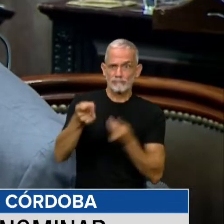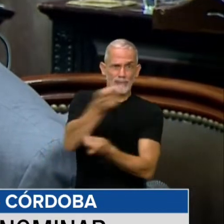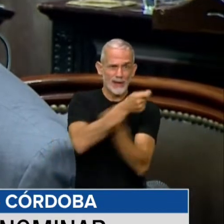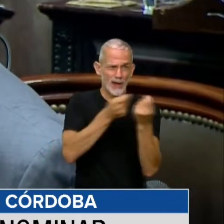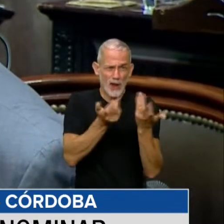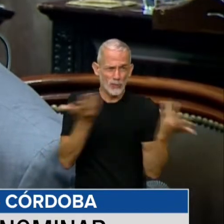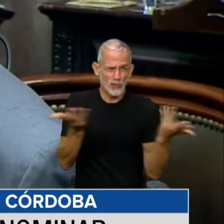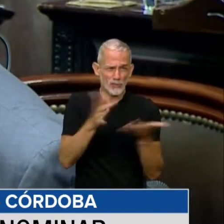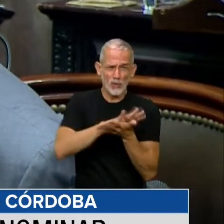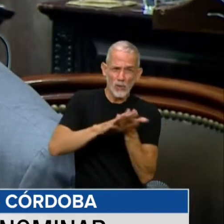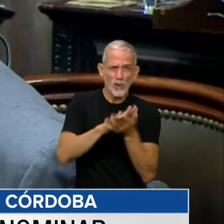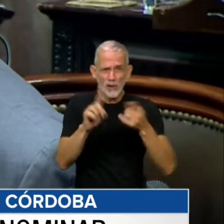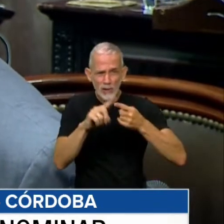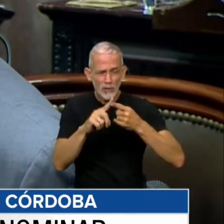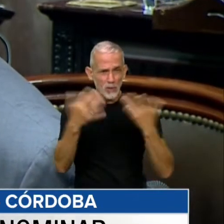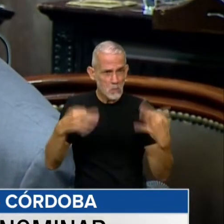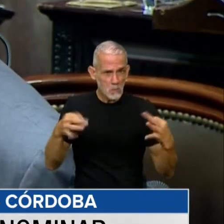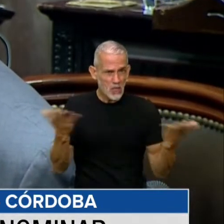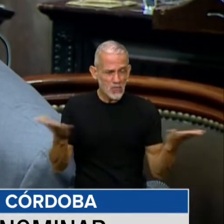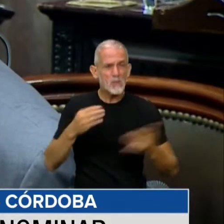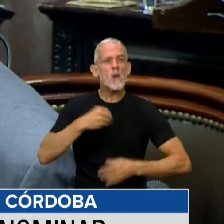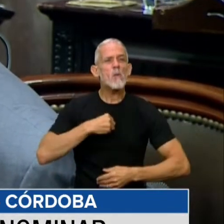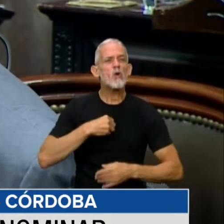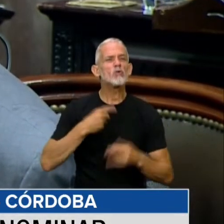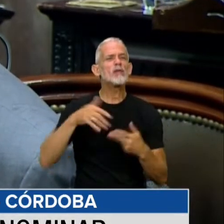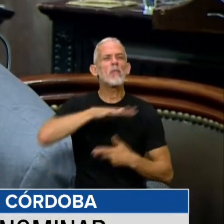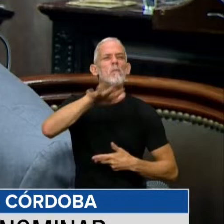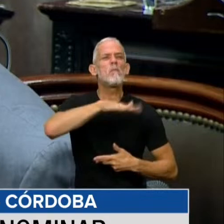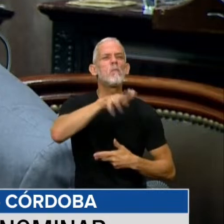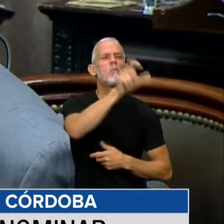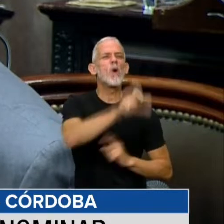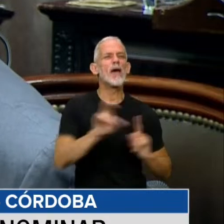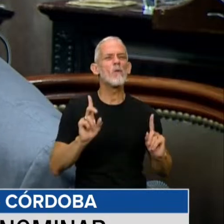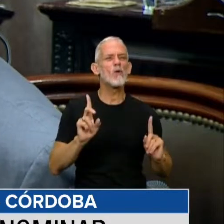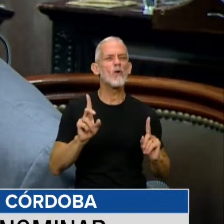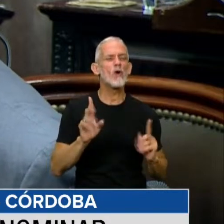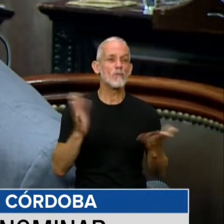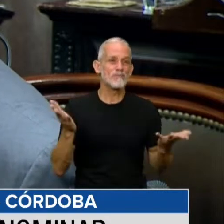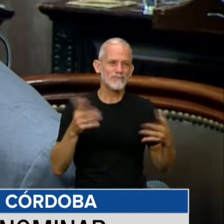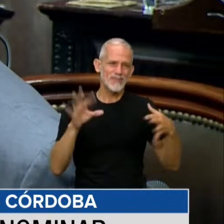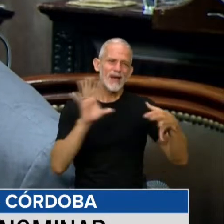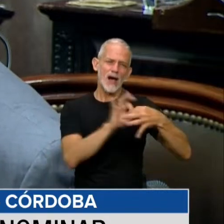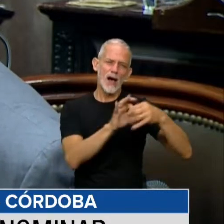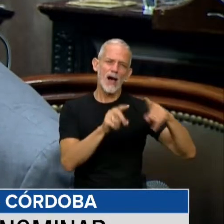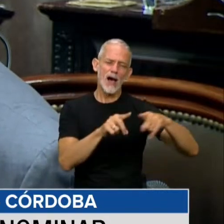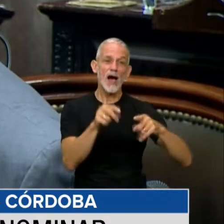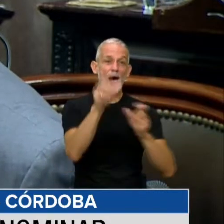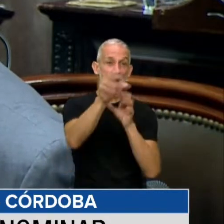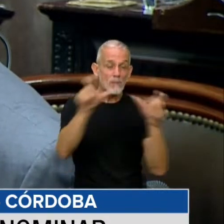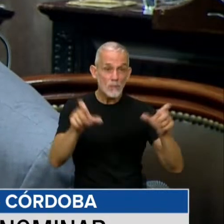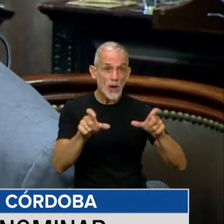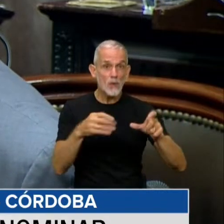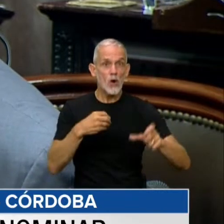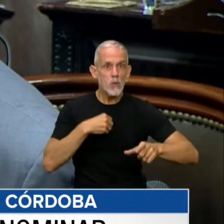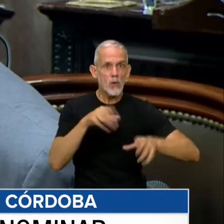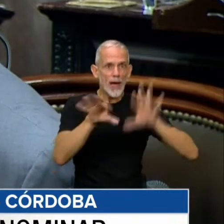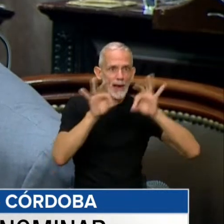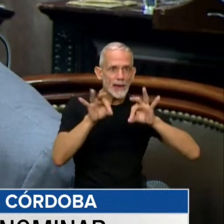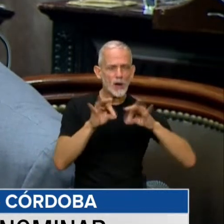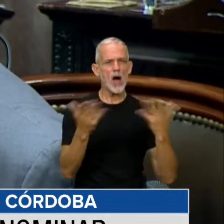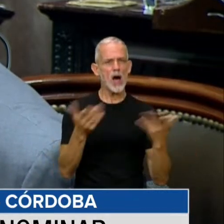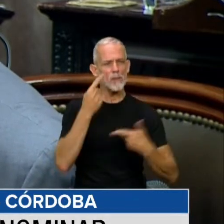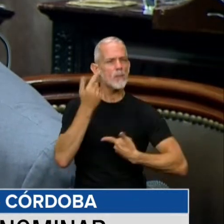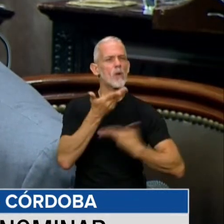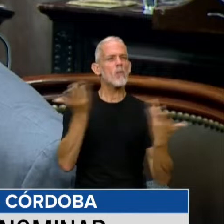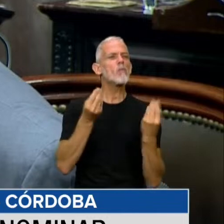un ámbito parlamentario, es el de la voluntad popular, presidente. En función de esa voluntad popular, que la expresa